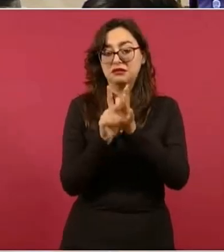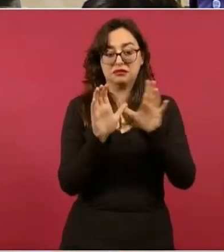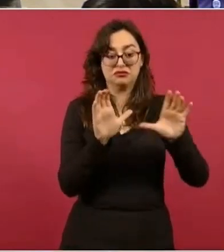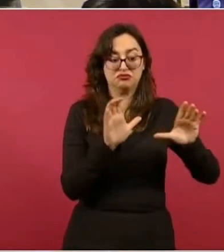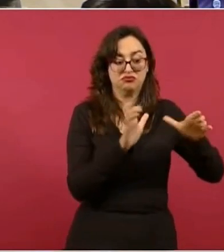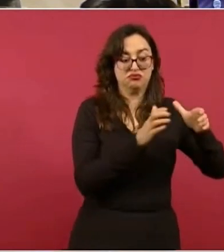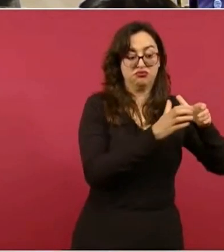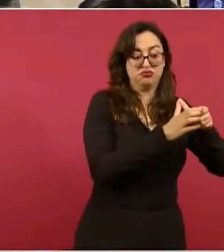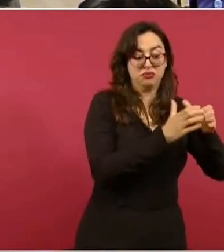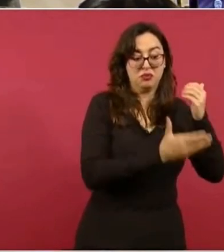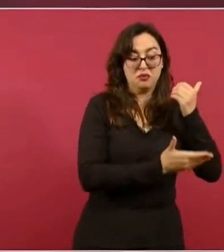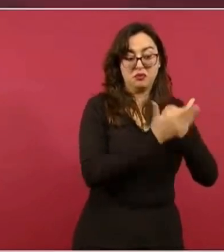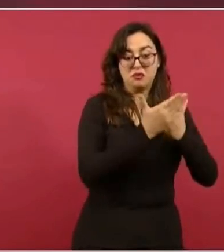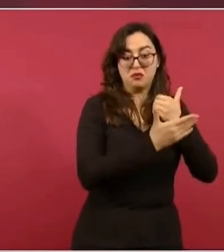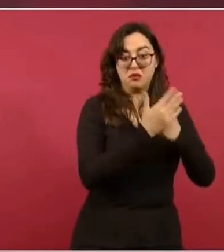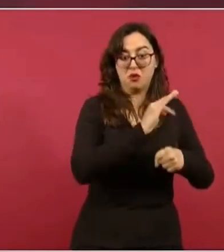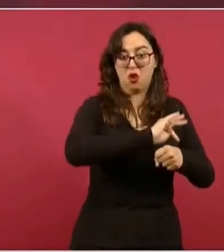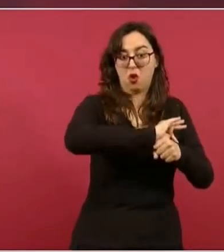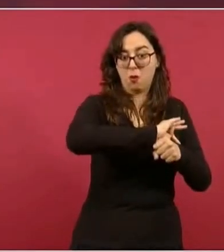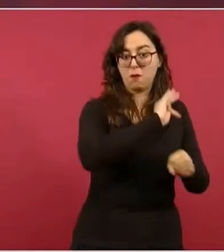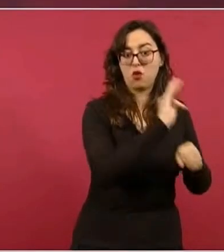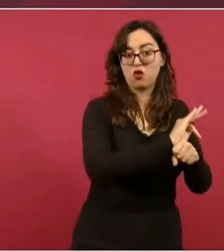a legitimar la corrupción